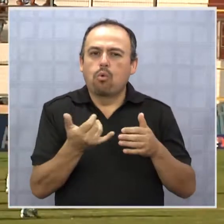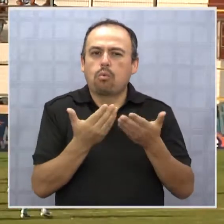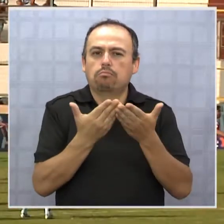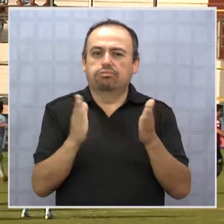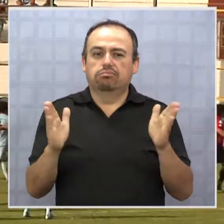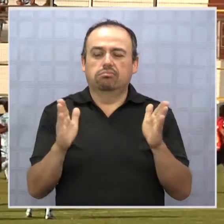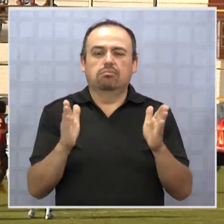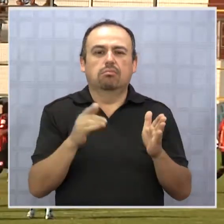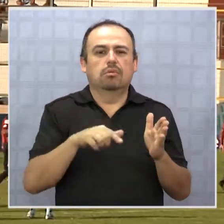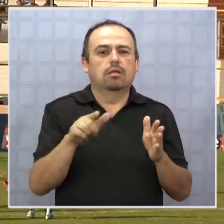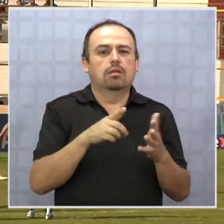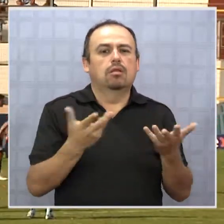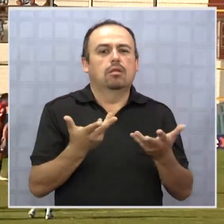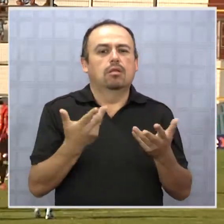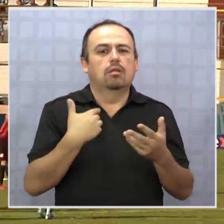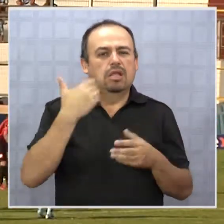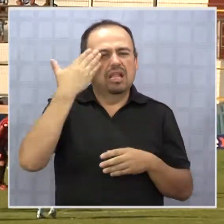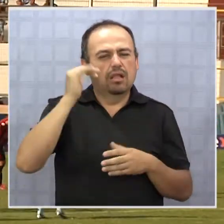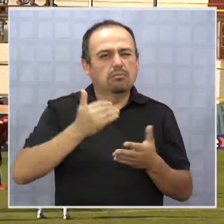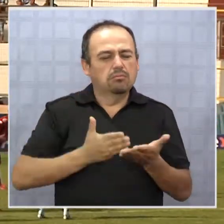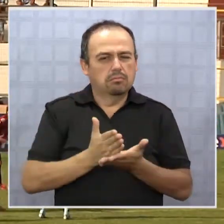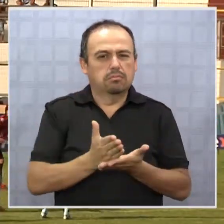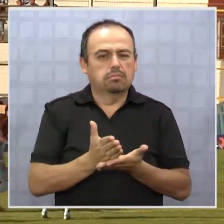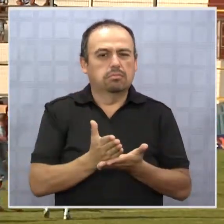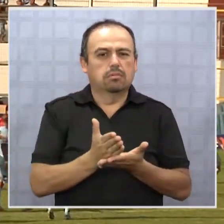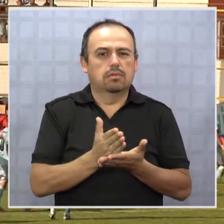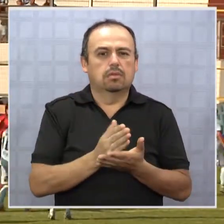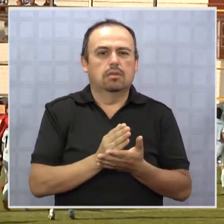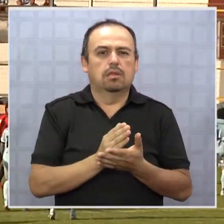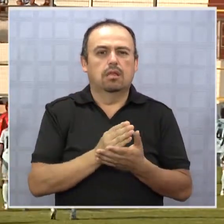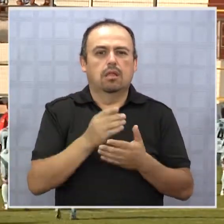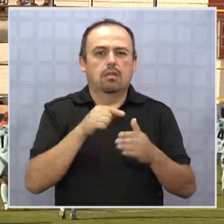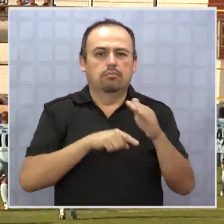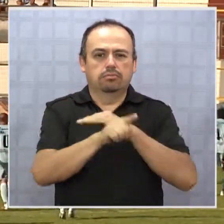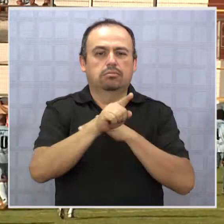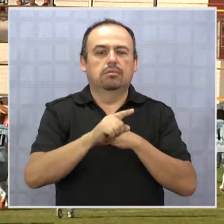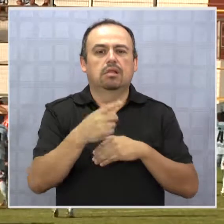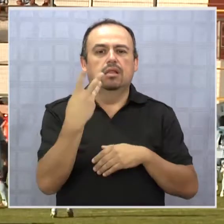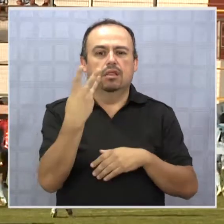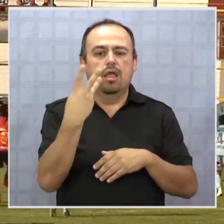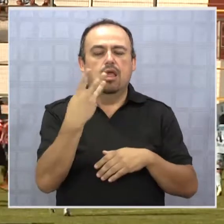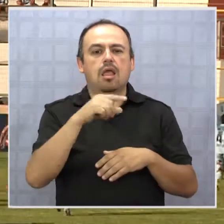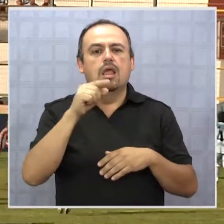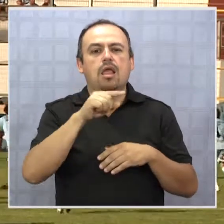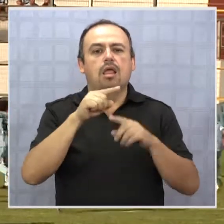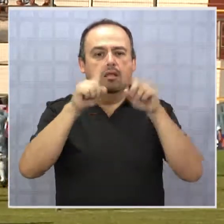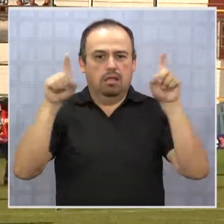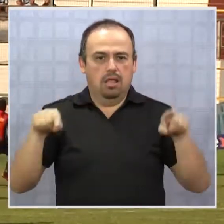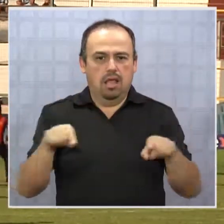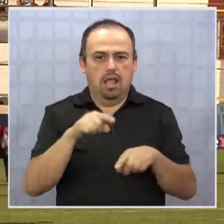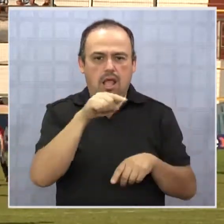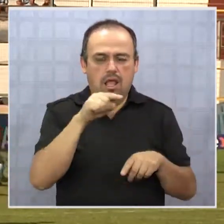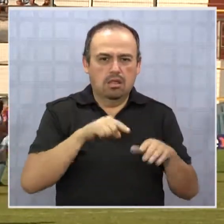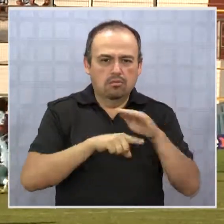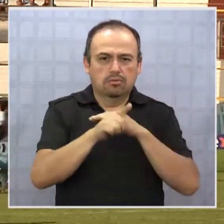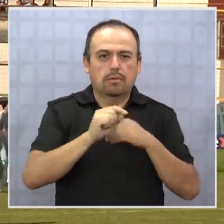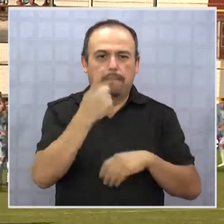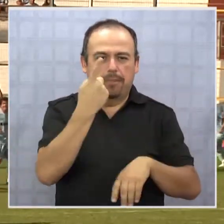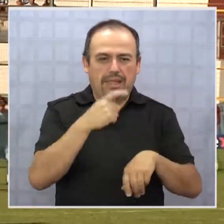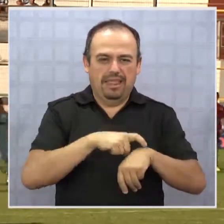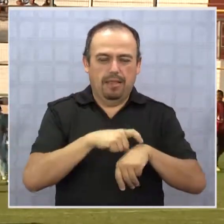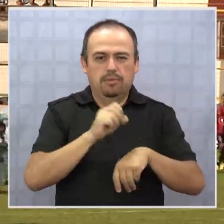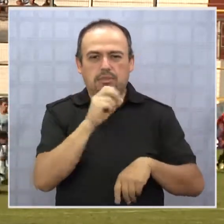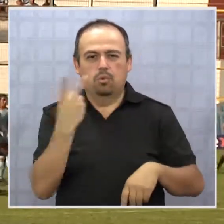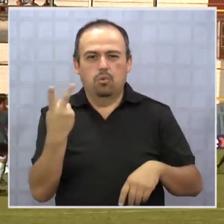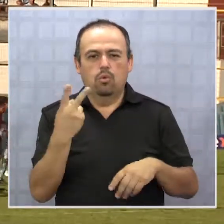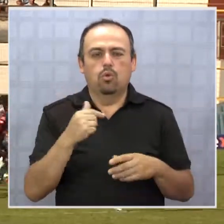partido no sea tan abierto, porque creo que pateamos 3 tiros al arco en el primer tiempo y ellos patearon 7 tiros al arco. Yo pienso que el primer tiempo